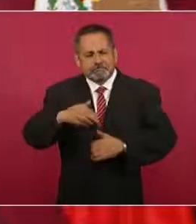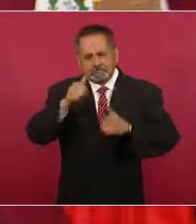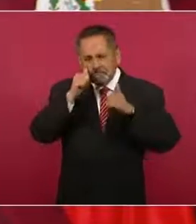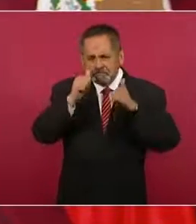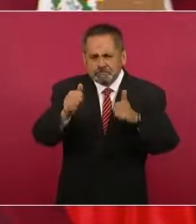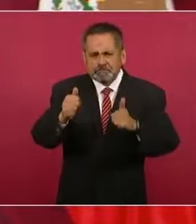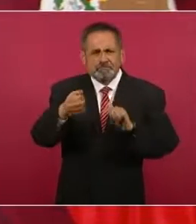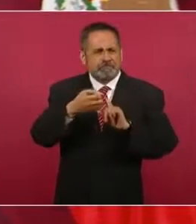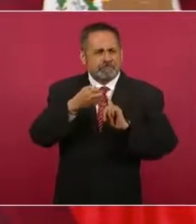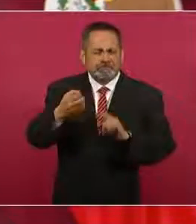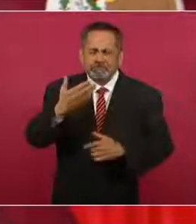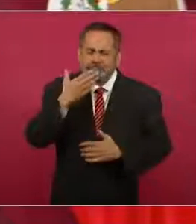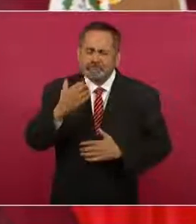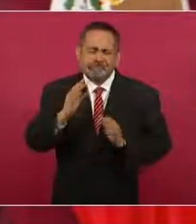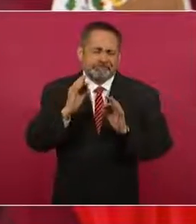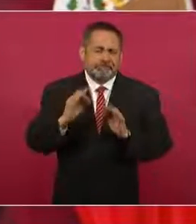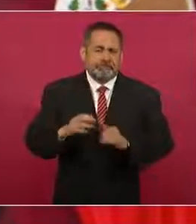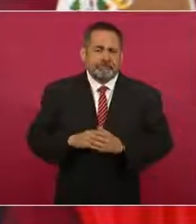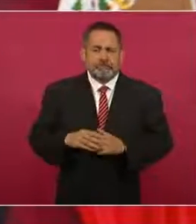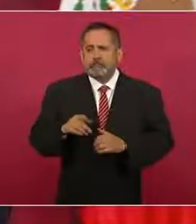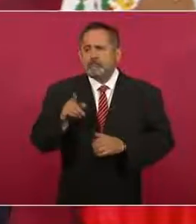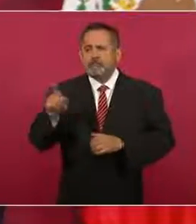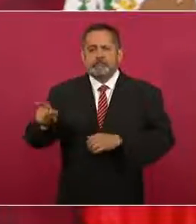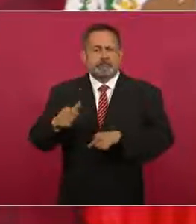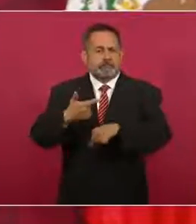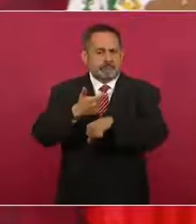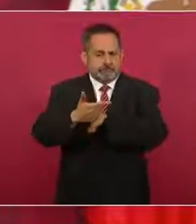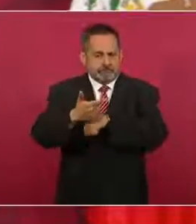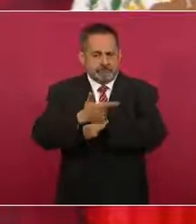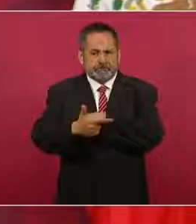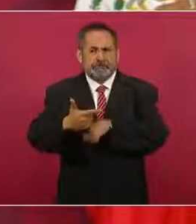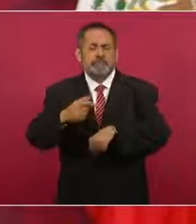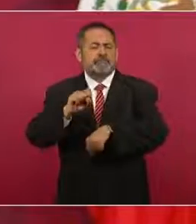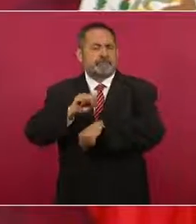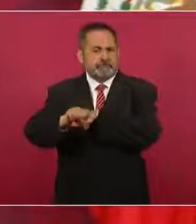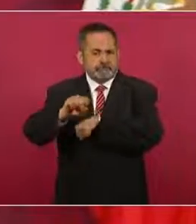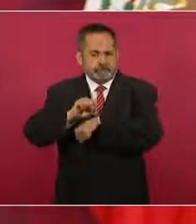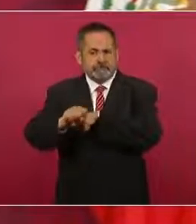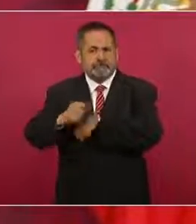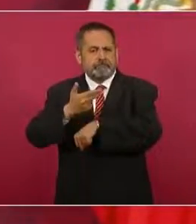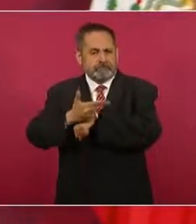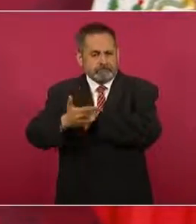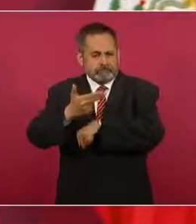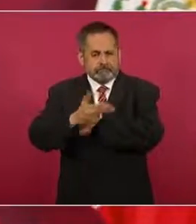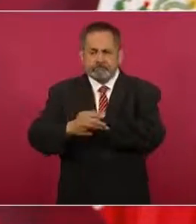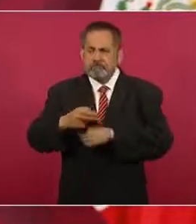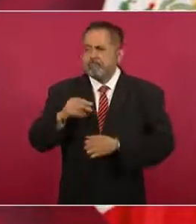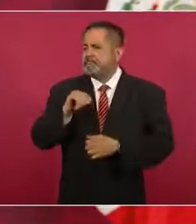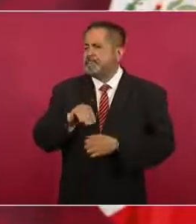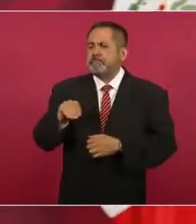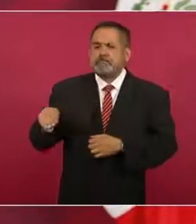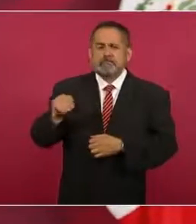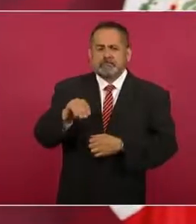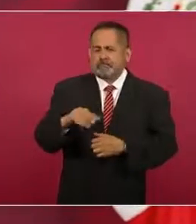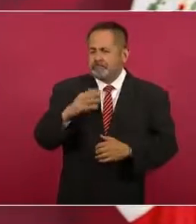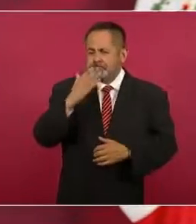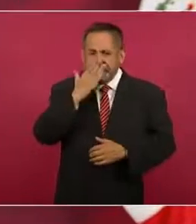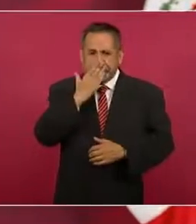que estuvimos en Guatemala, en El Salvador, en Honduras. Ahí